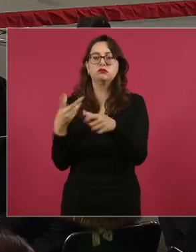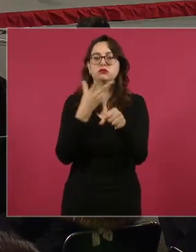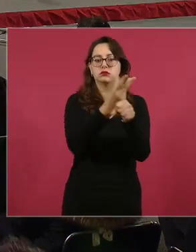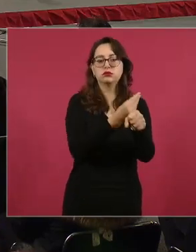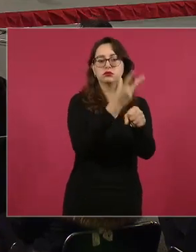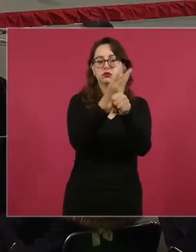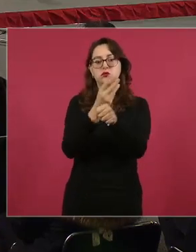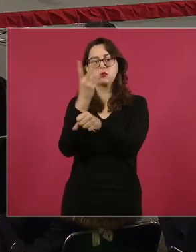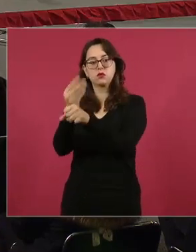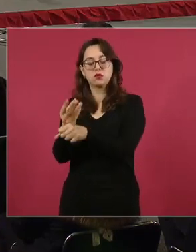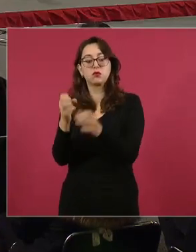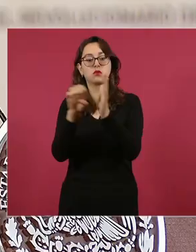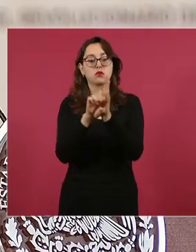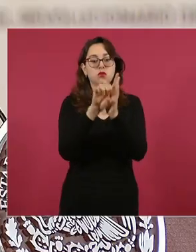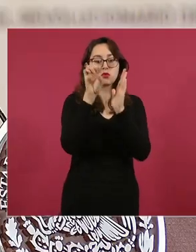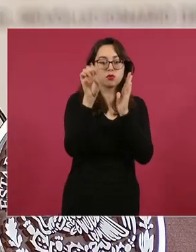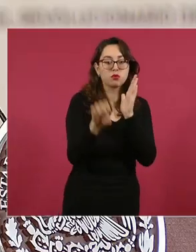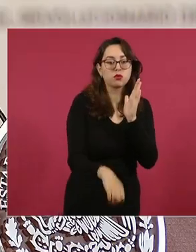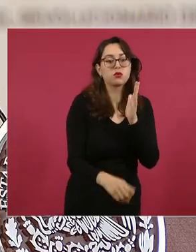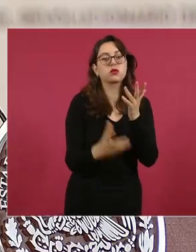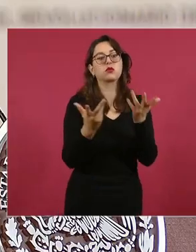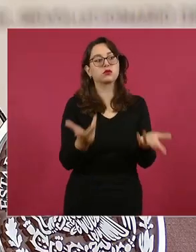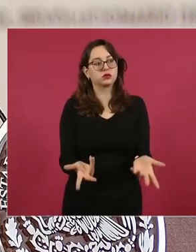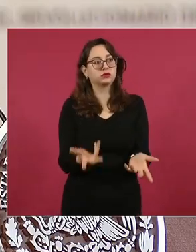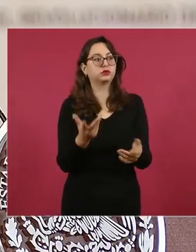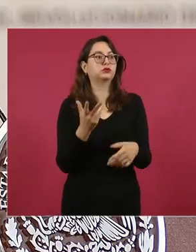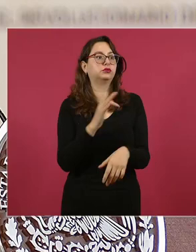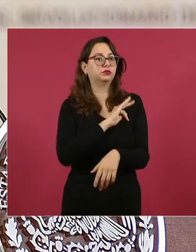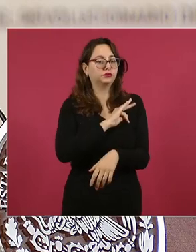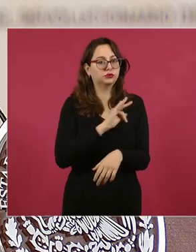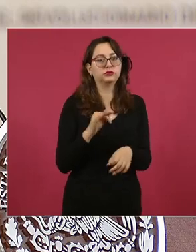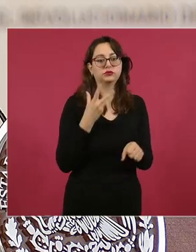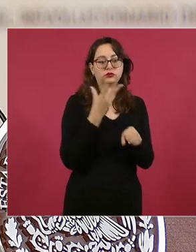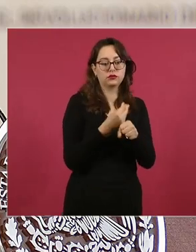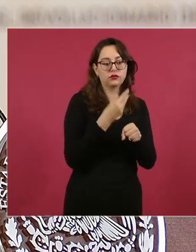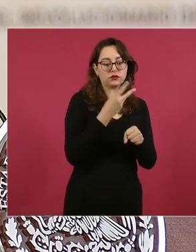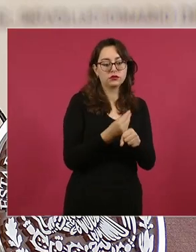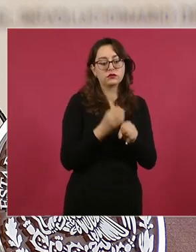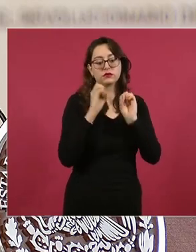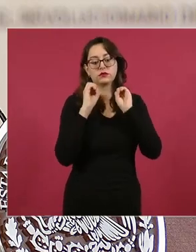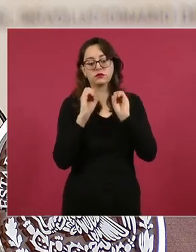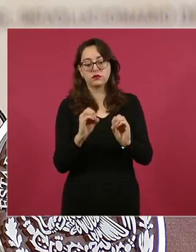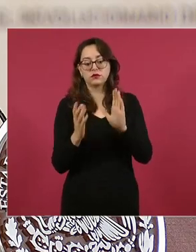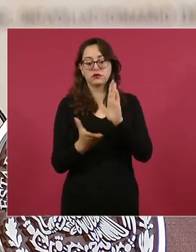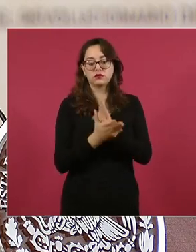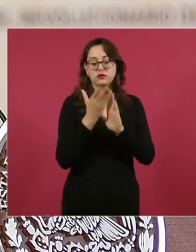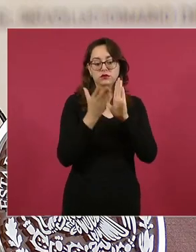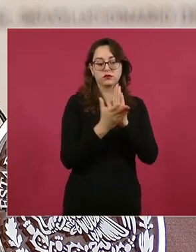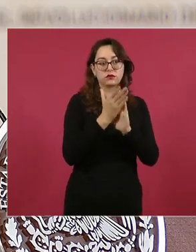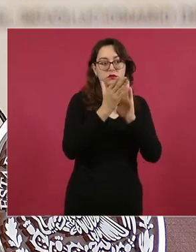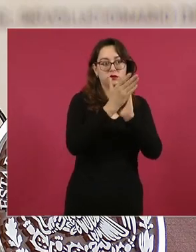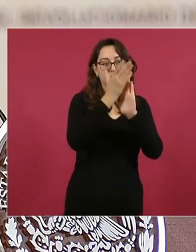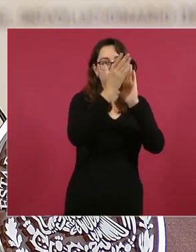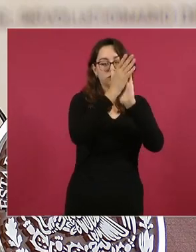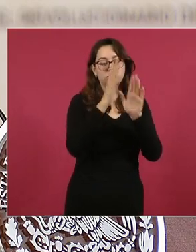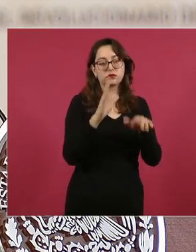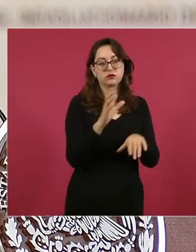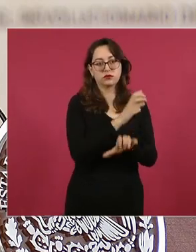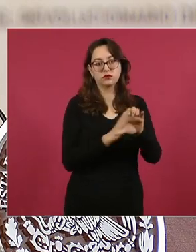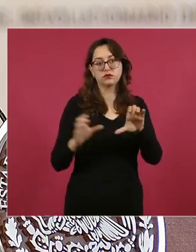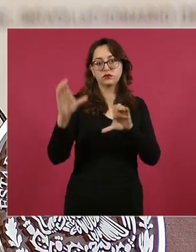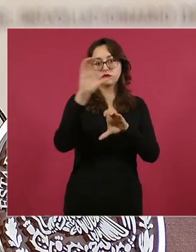como son la rehabilitación y la ampliación de sus instalaciones, el horario extendido de los docentes o el servicio de